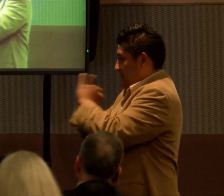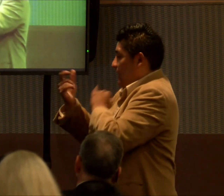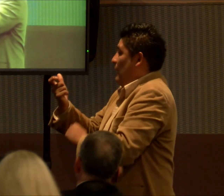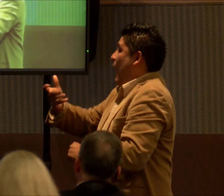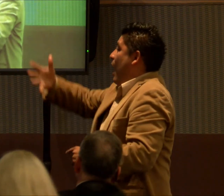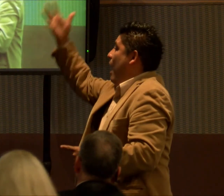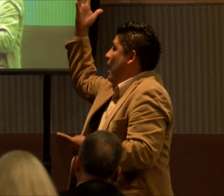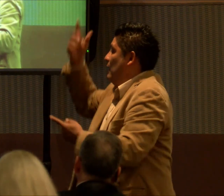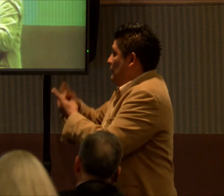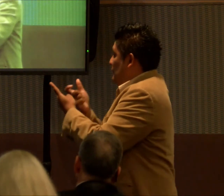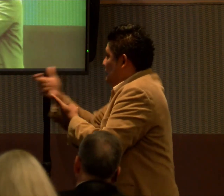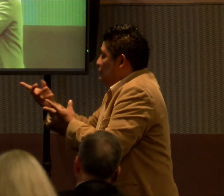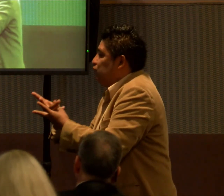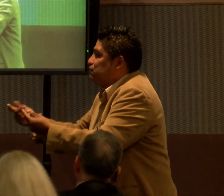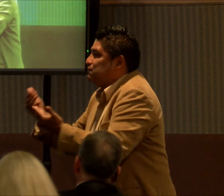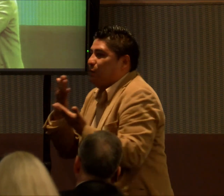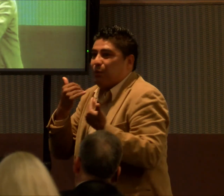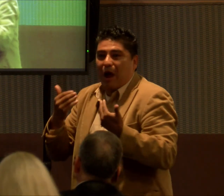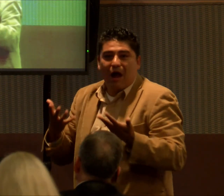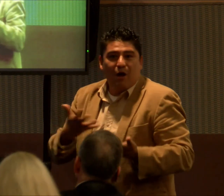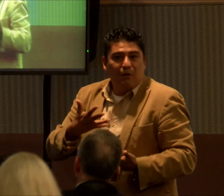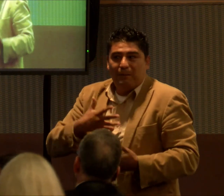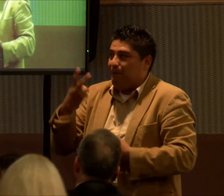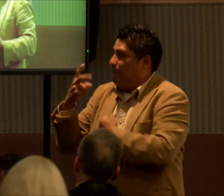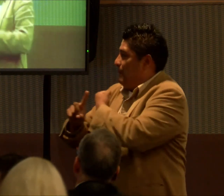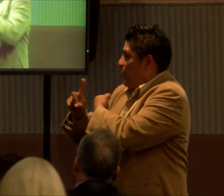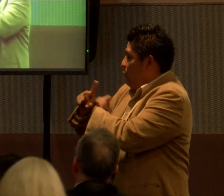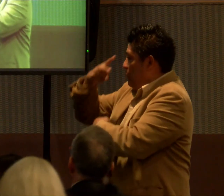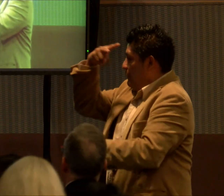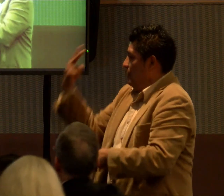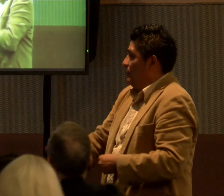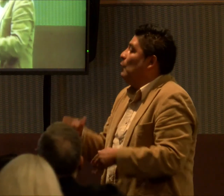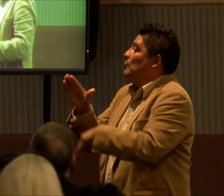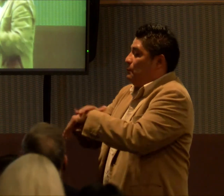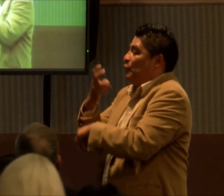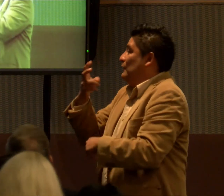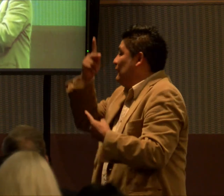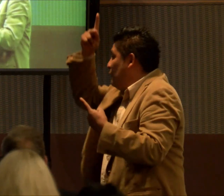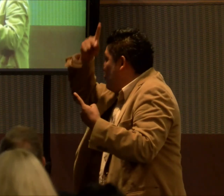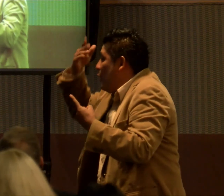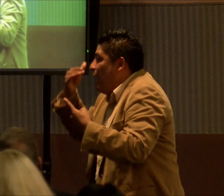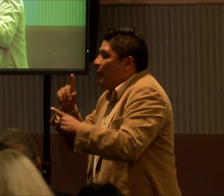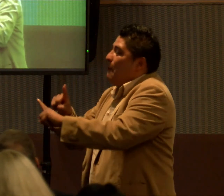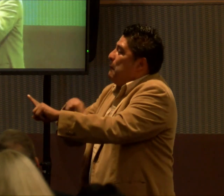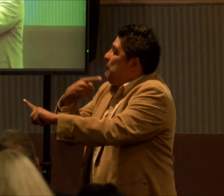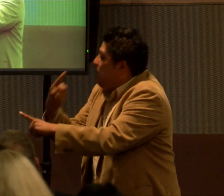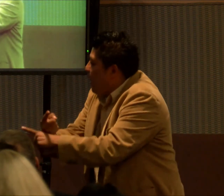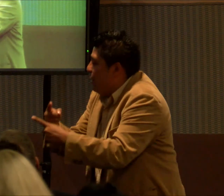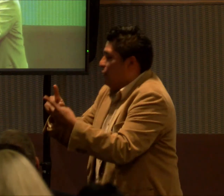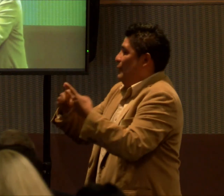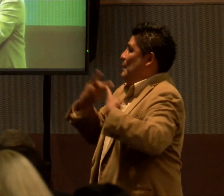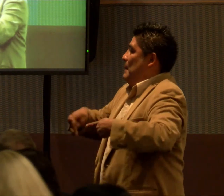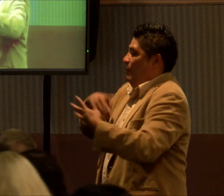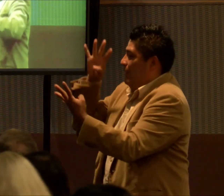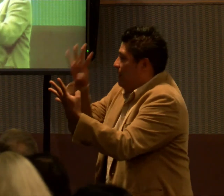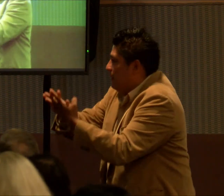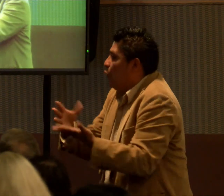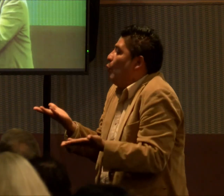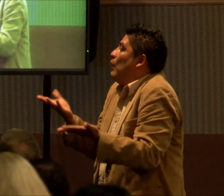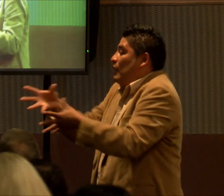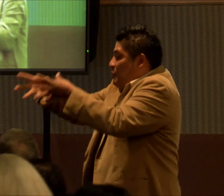no hay comunicación en lengua de señas mexicana, las palabras no las conocemos, entonces esto también nos ocasiona una discapacidad